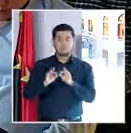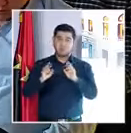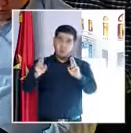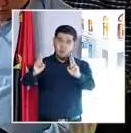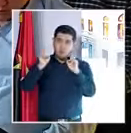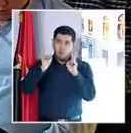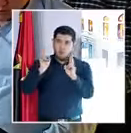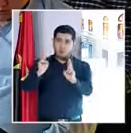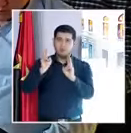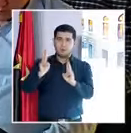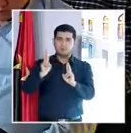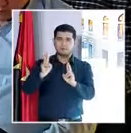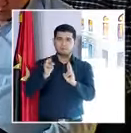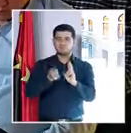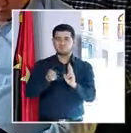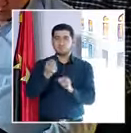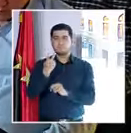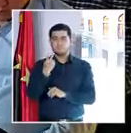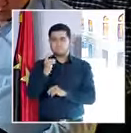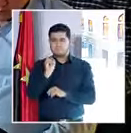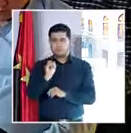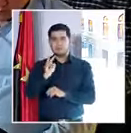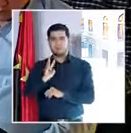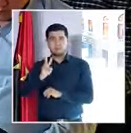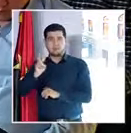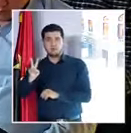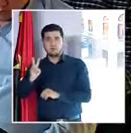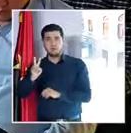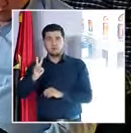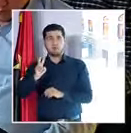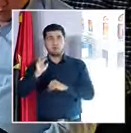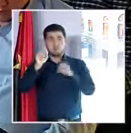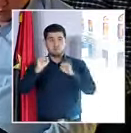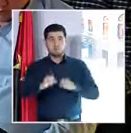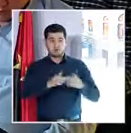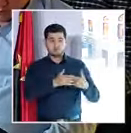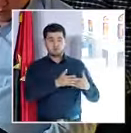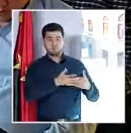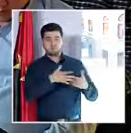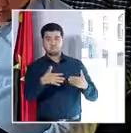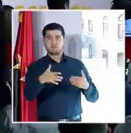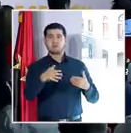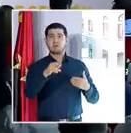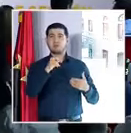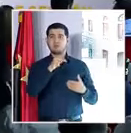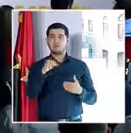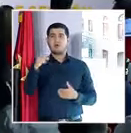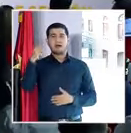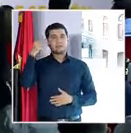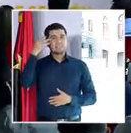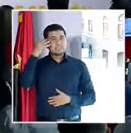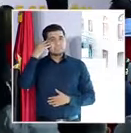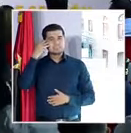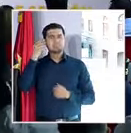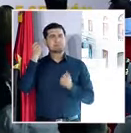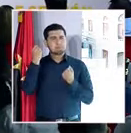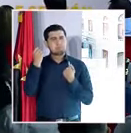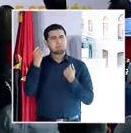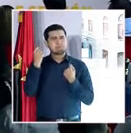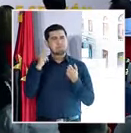que tenemos de sacar adelante el norte de Santander signifique poder